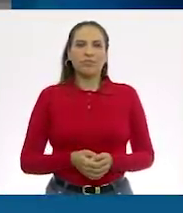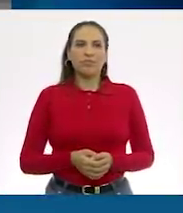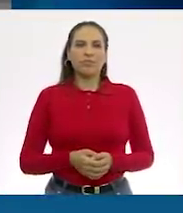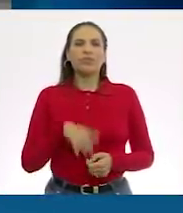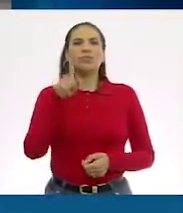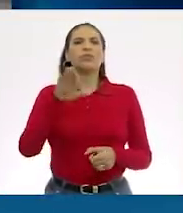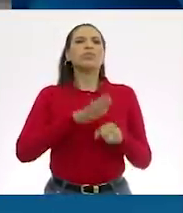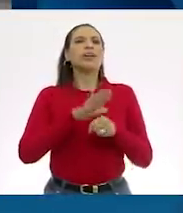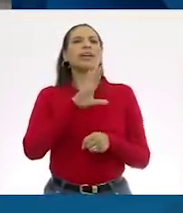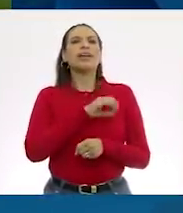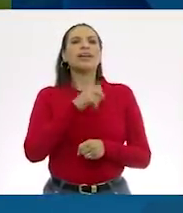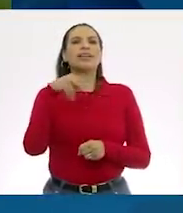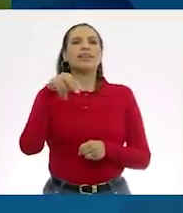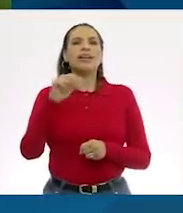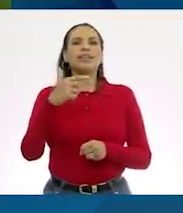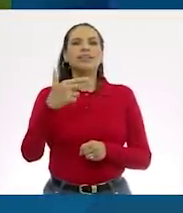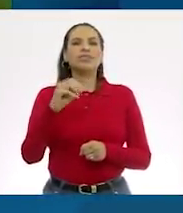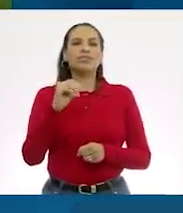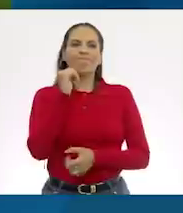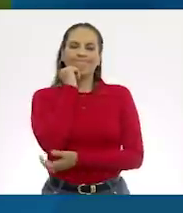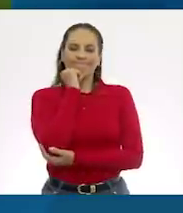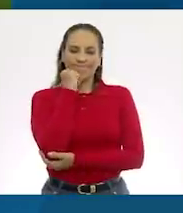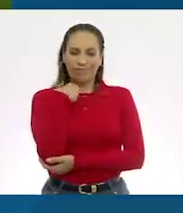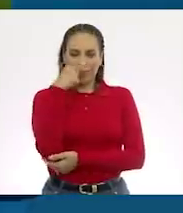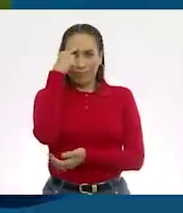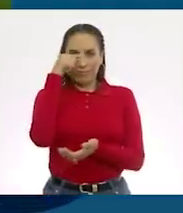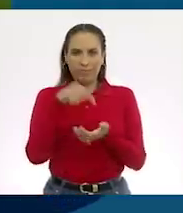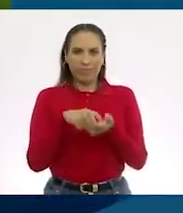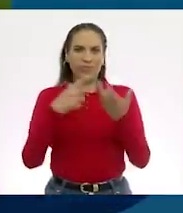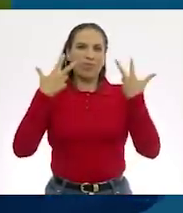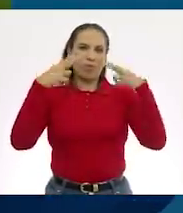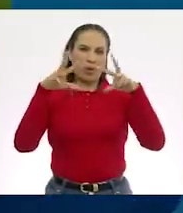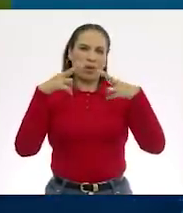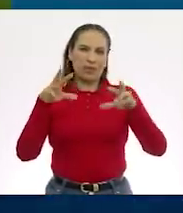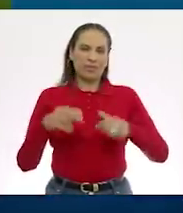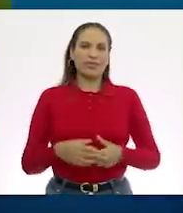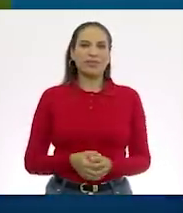¿Tú qué prefieres, Nacho? Creo que mejor boli.